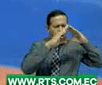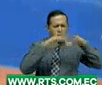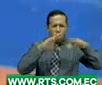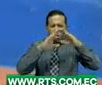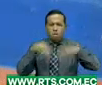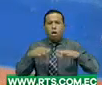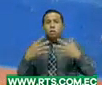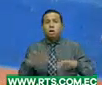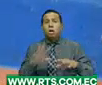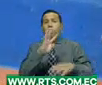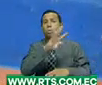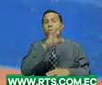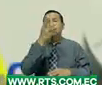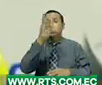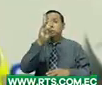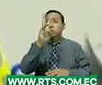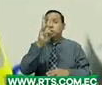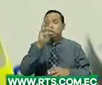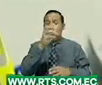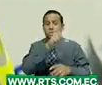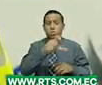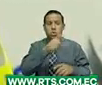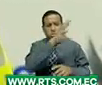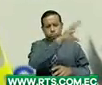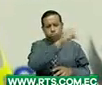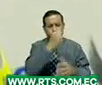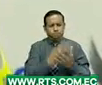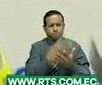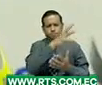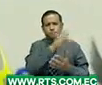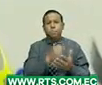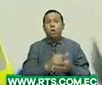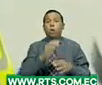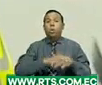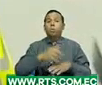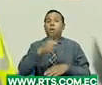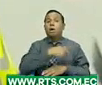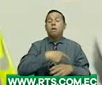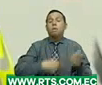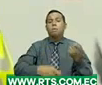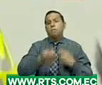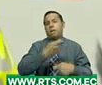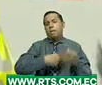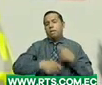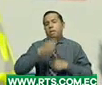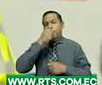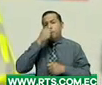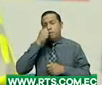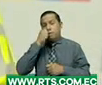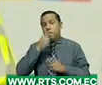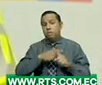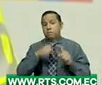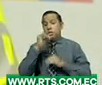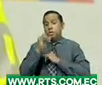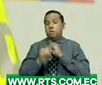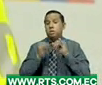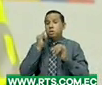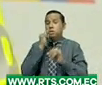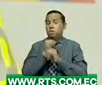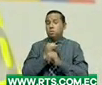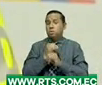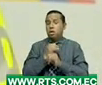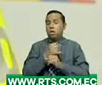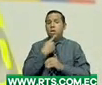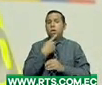416 detenidos solo por el microtráfico. Y por el tráfico internacional tenemos en este momento detenidos 12 y